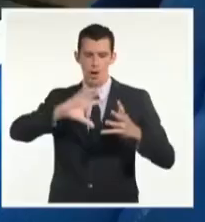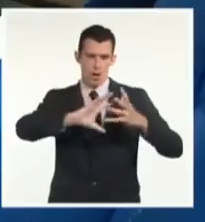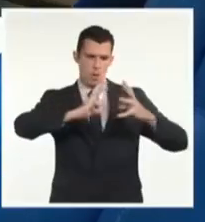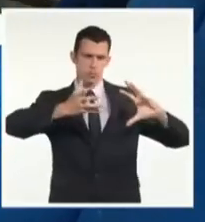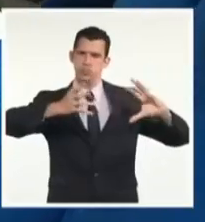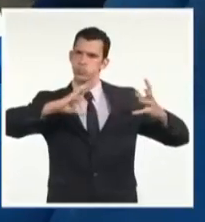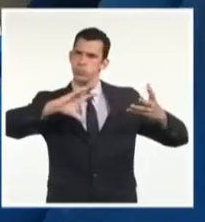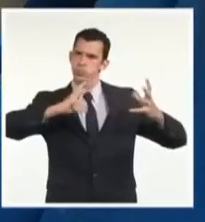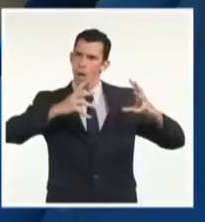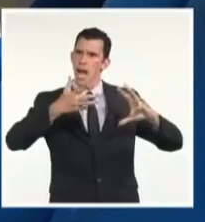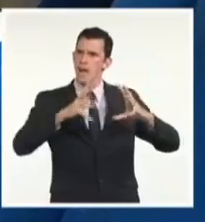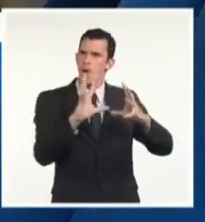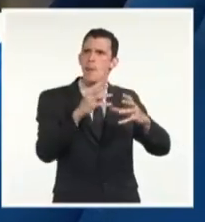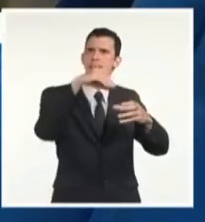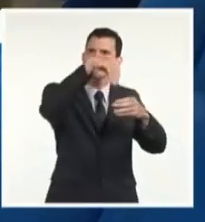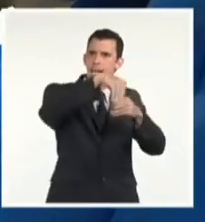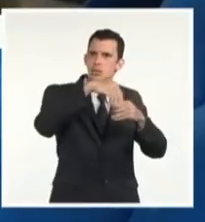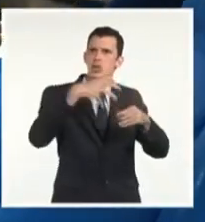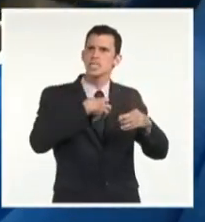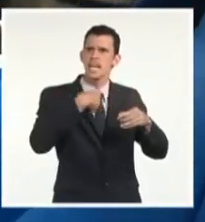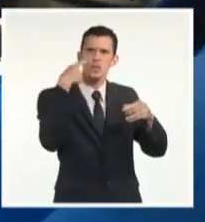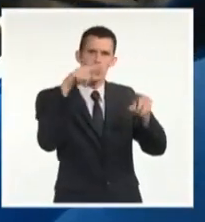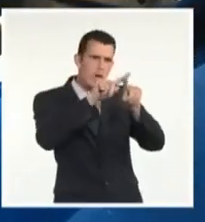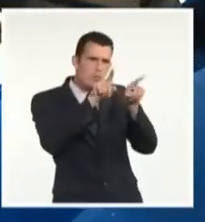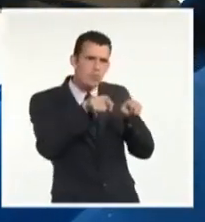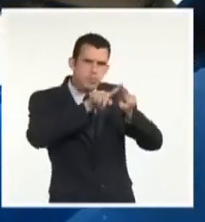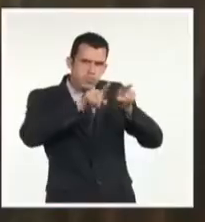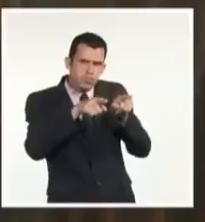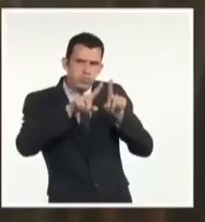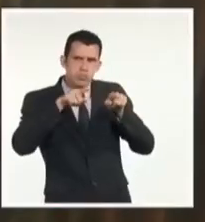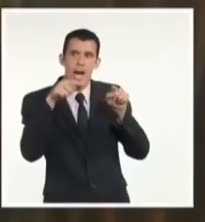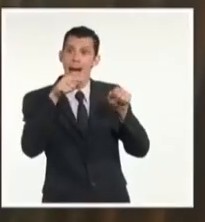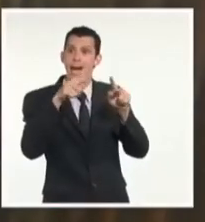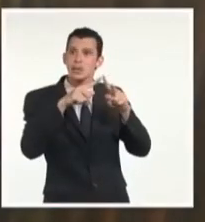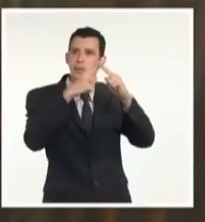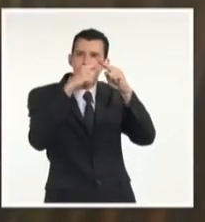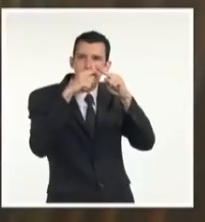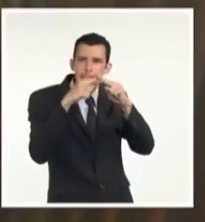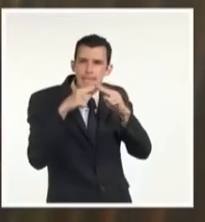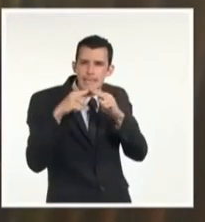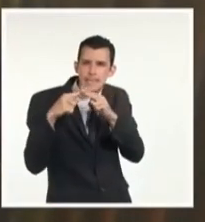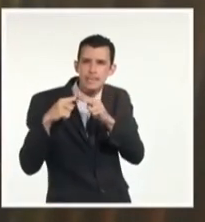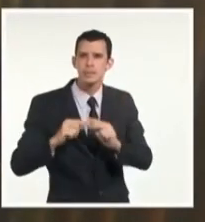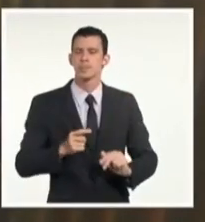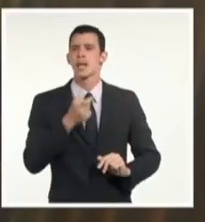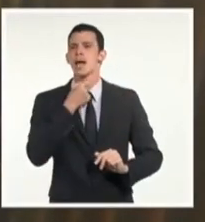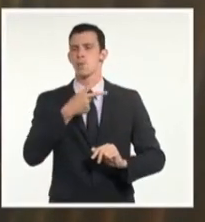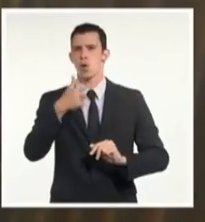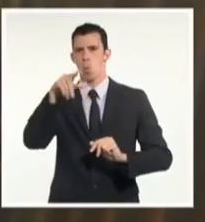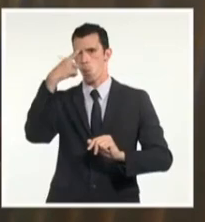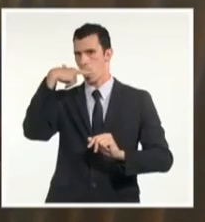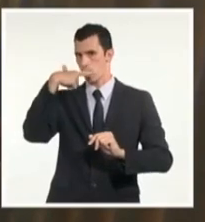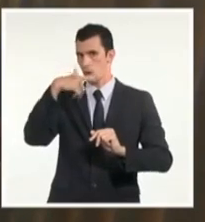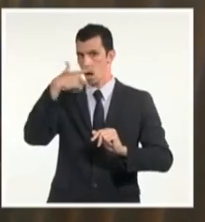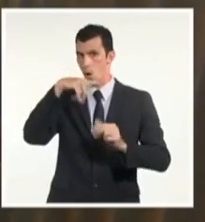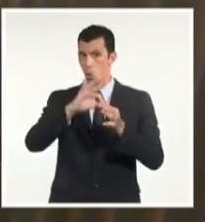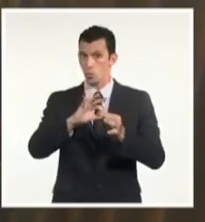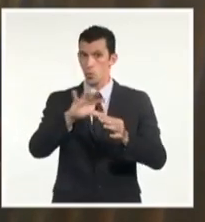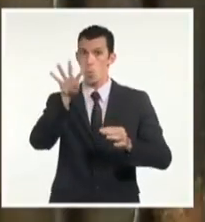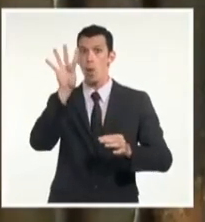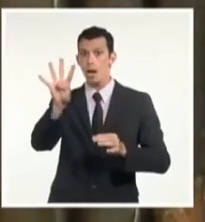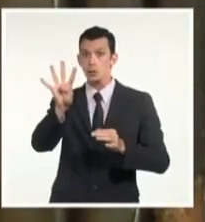termoeléctrica explicaron a nuestro equipo que el pasado 4 de agosto una falla en la caldera paralizó la